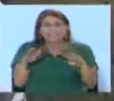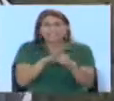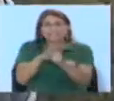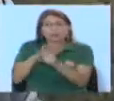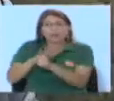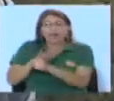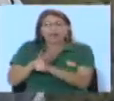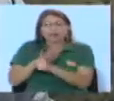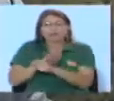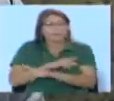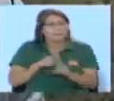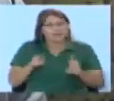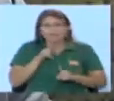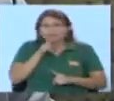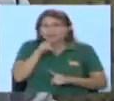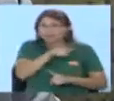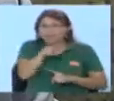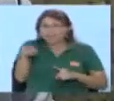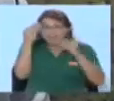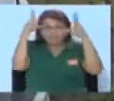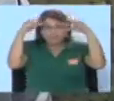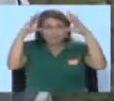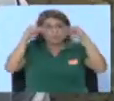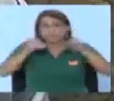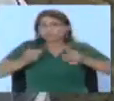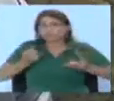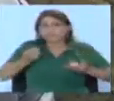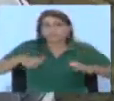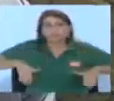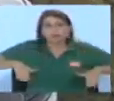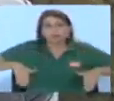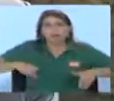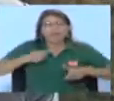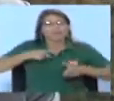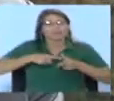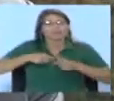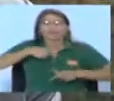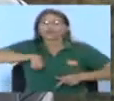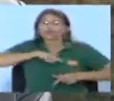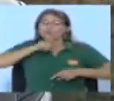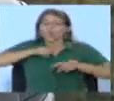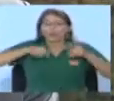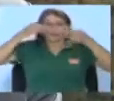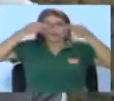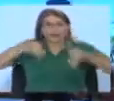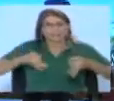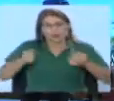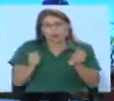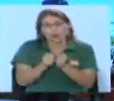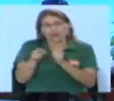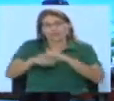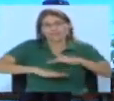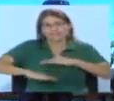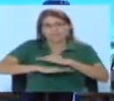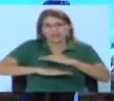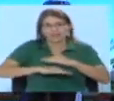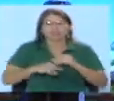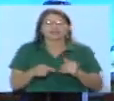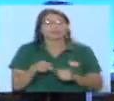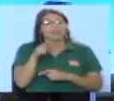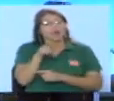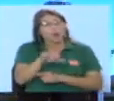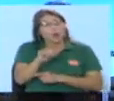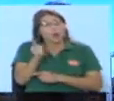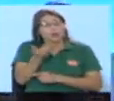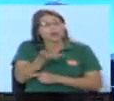esa información no está. Uh-huh. Entonces, partimos de un supuesto con el cual no podemos tomar la decisión. Uh-huh. El otro supuesto del cual estamos partiendo, y es un tema muy